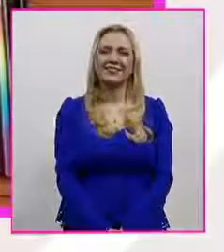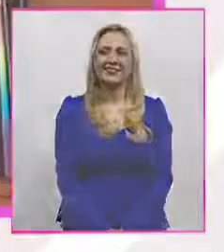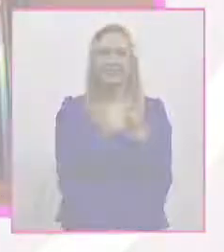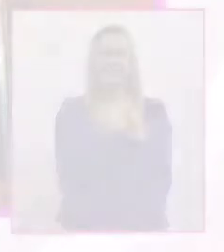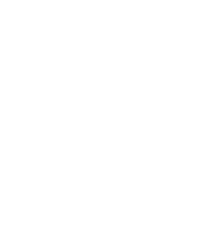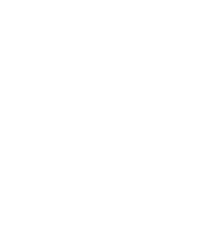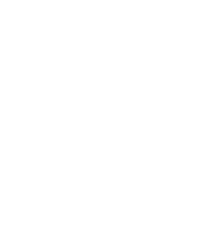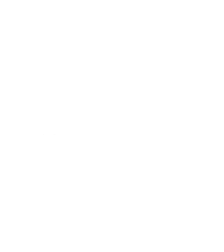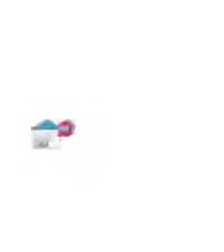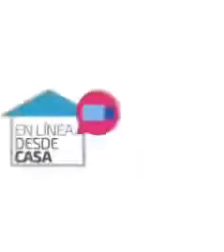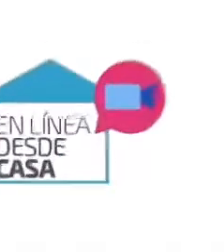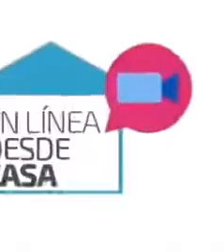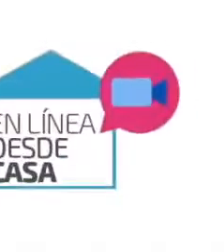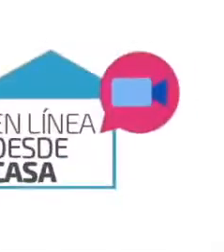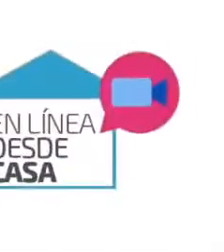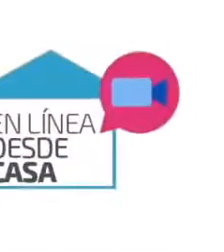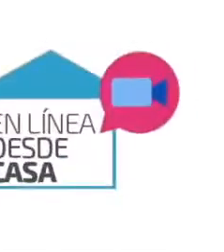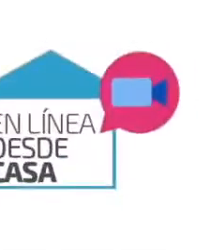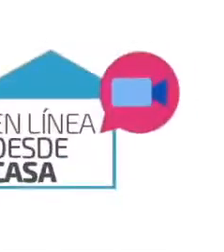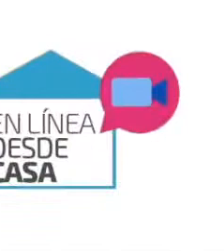vemos.